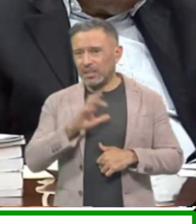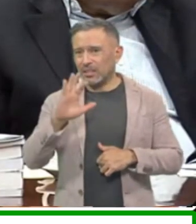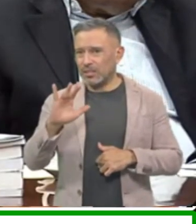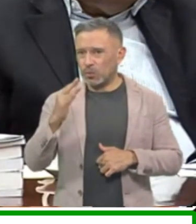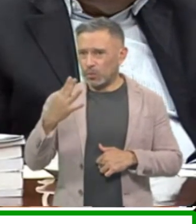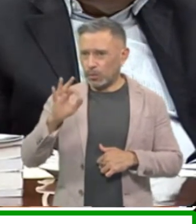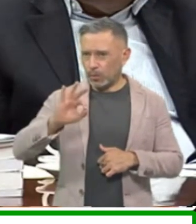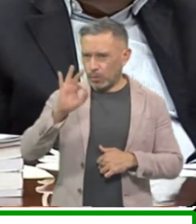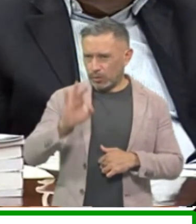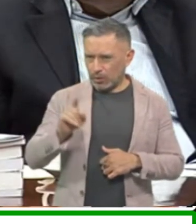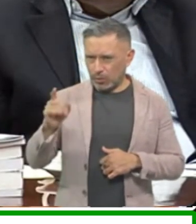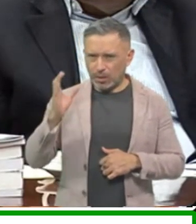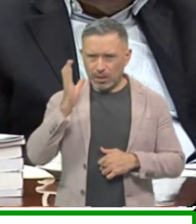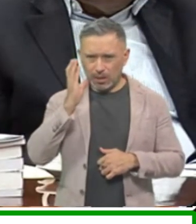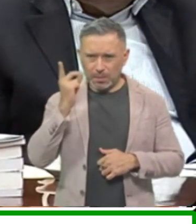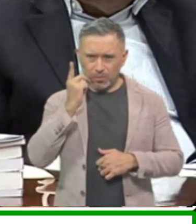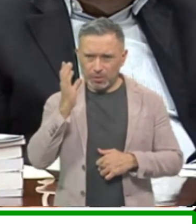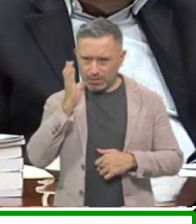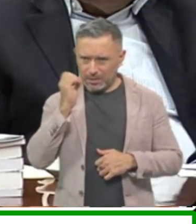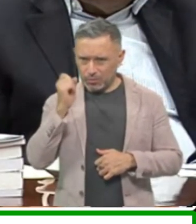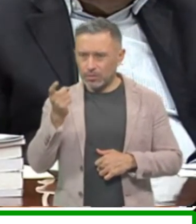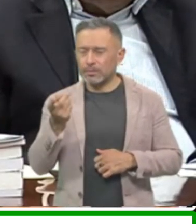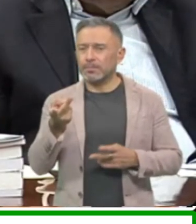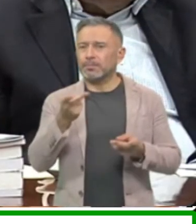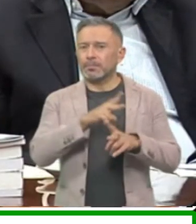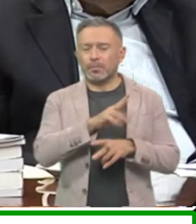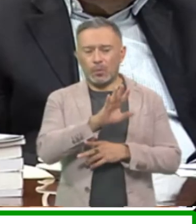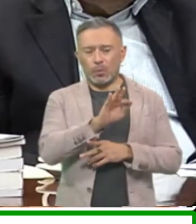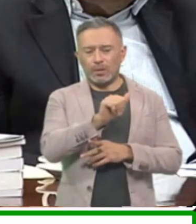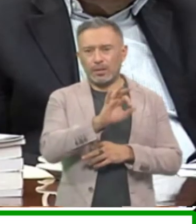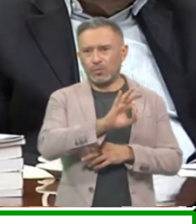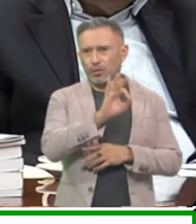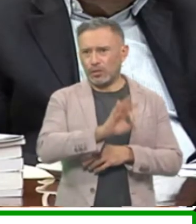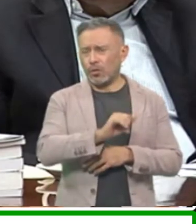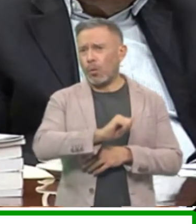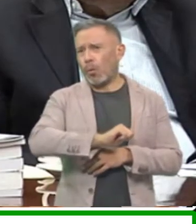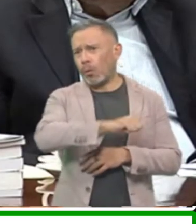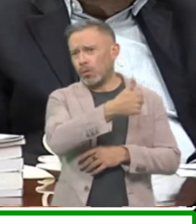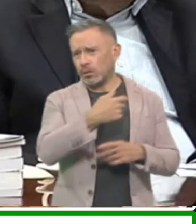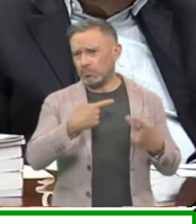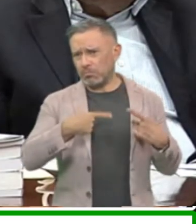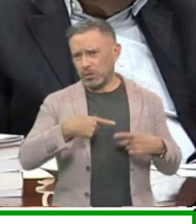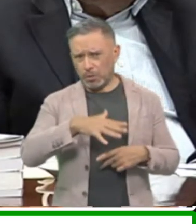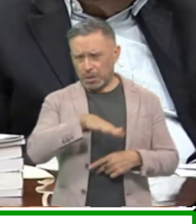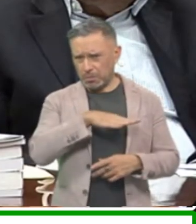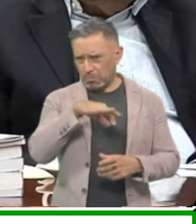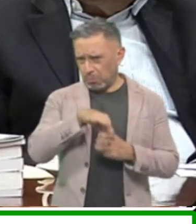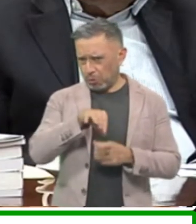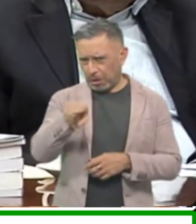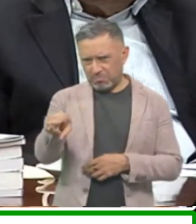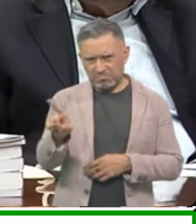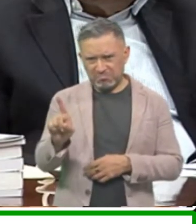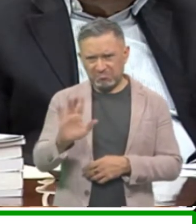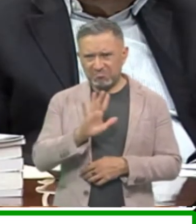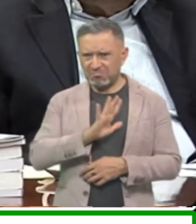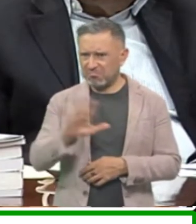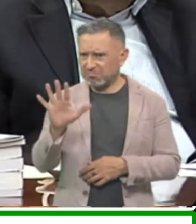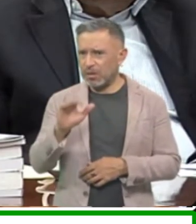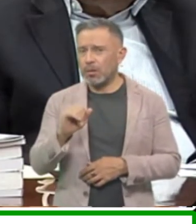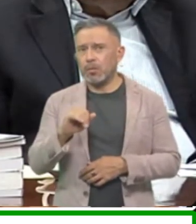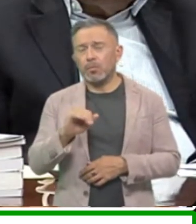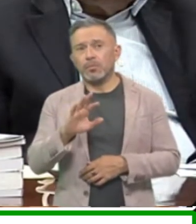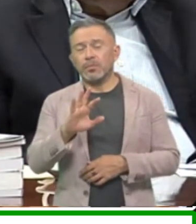54% versus el 46% de la otra gente que no votó por ustedes, pase de un 54 a